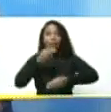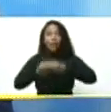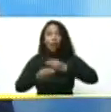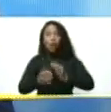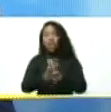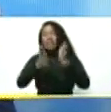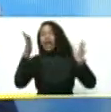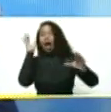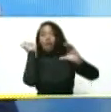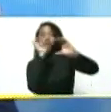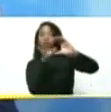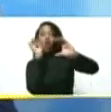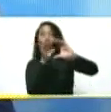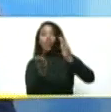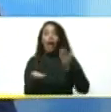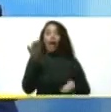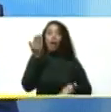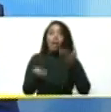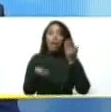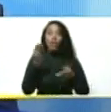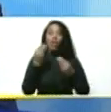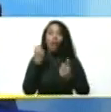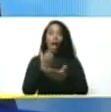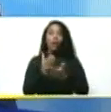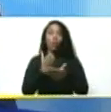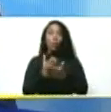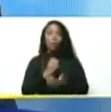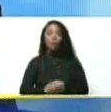fondo de estabilidad de la economía.